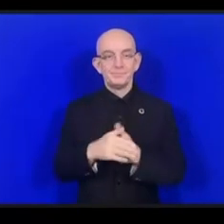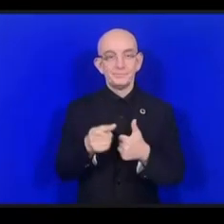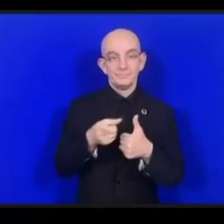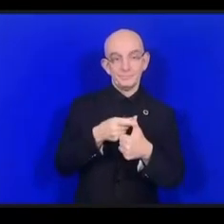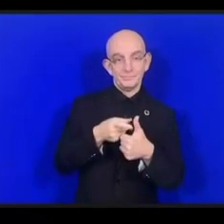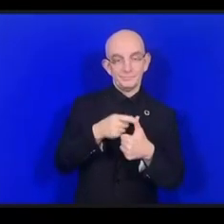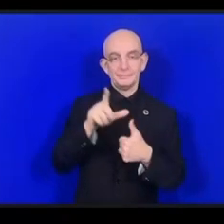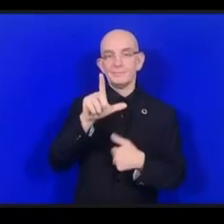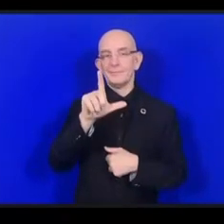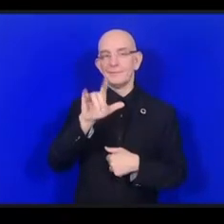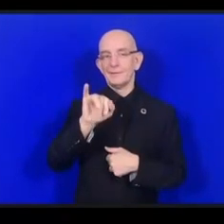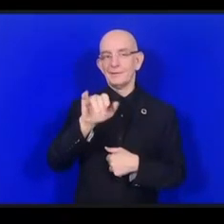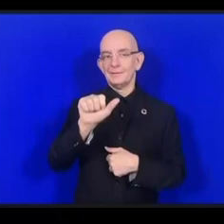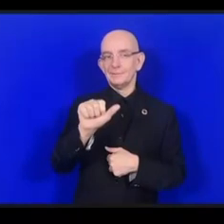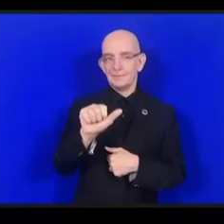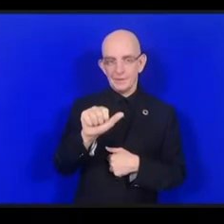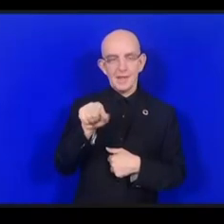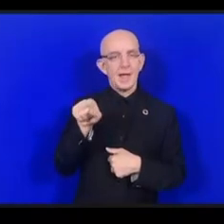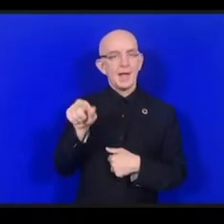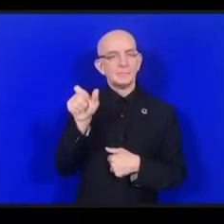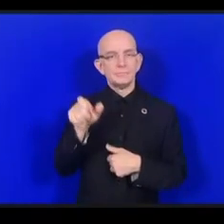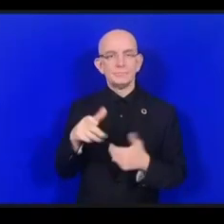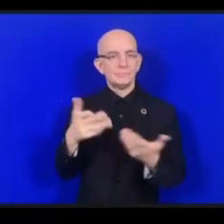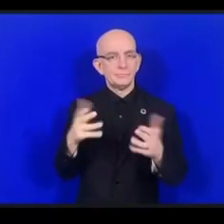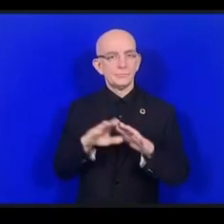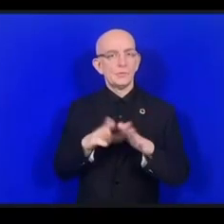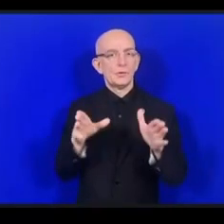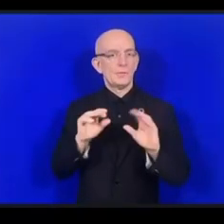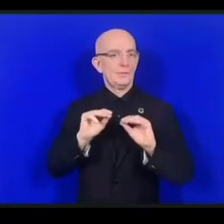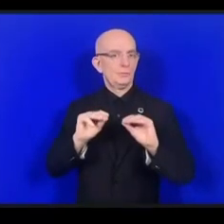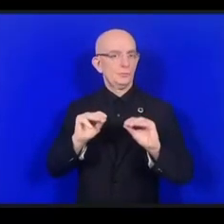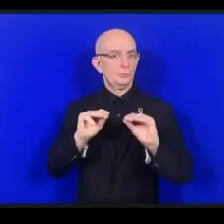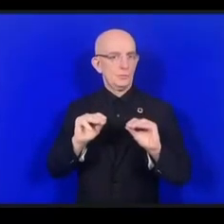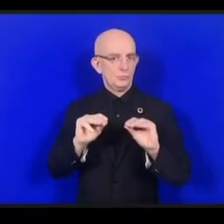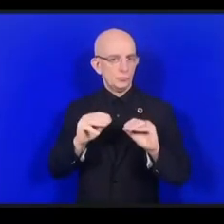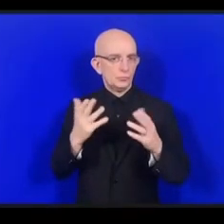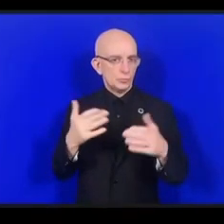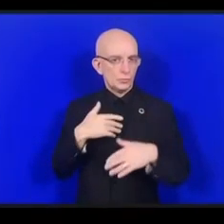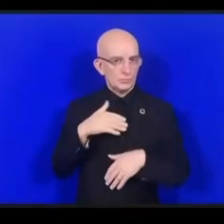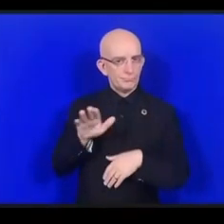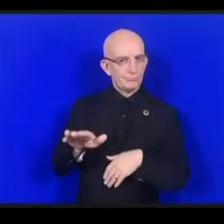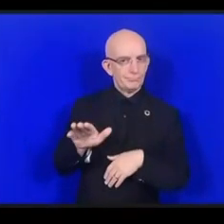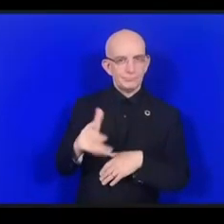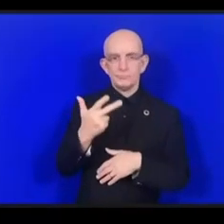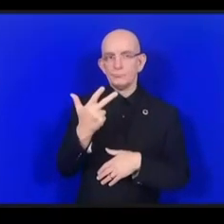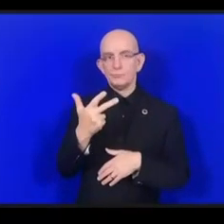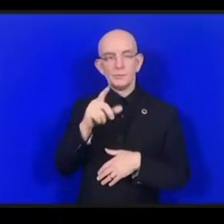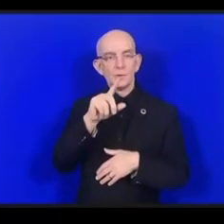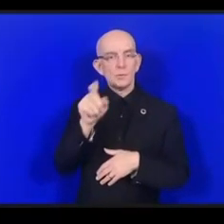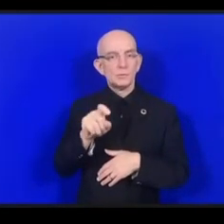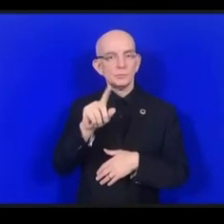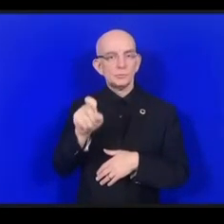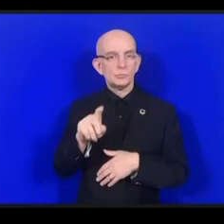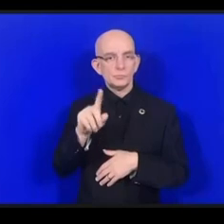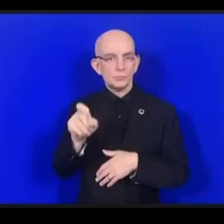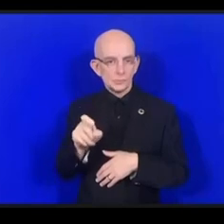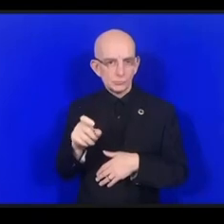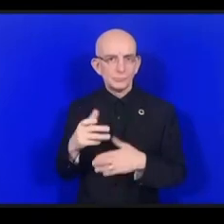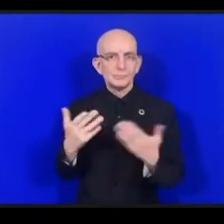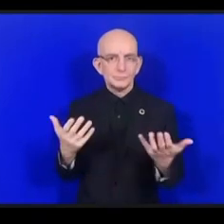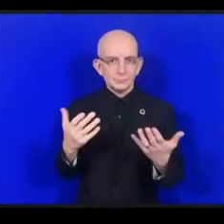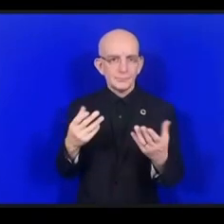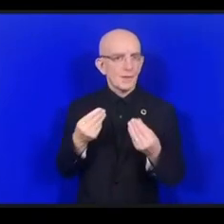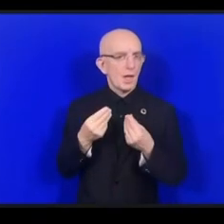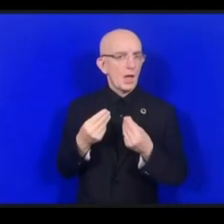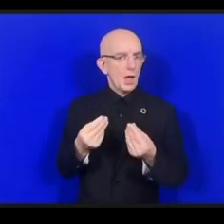tengo tres preguntas para ella Cómo podemos salvaguardar los derechos humanos en la en la área digital Y cómo aceleramos los ods segunda